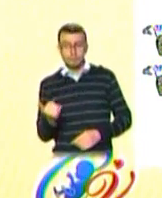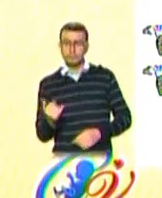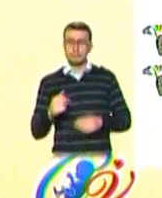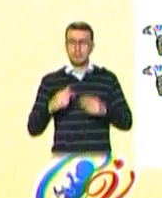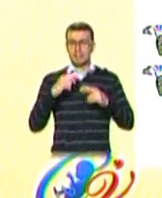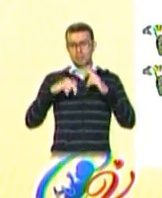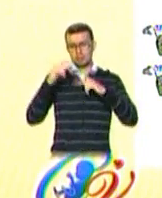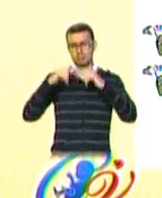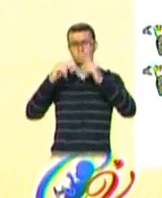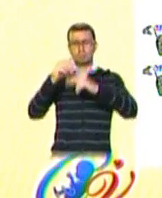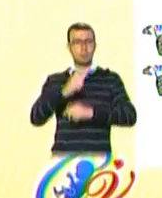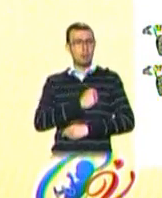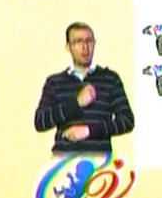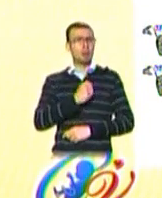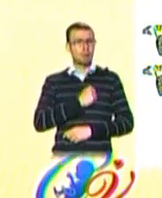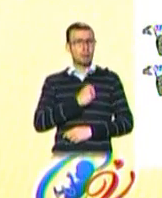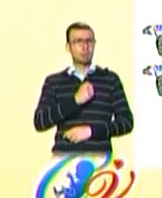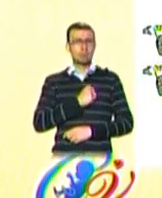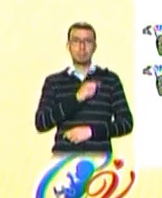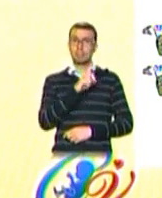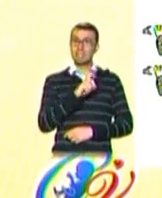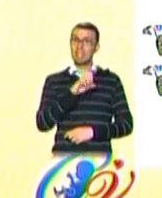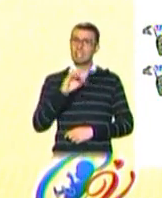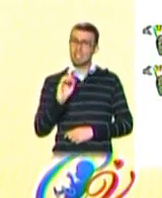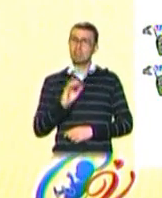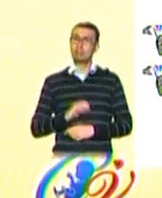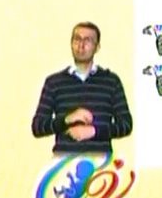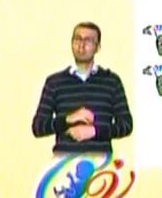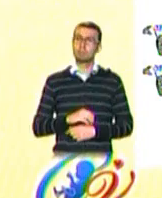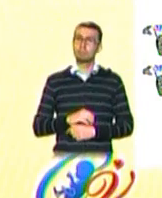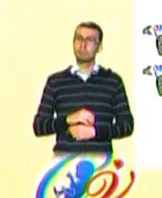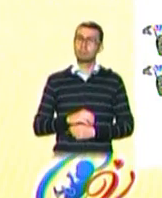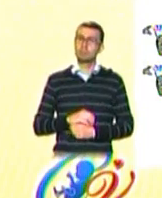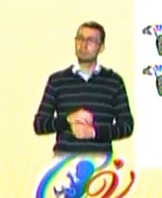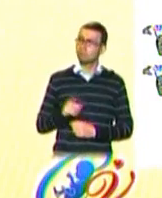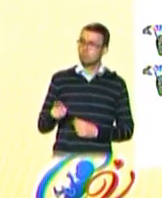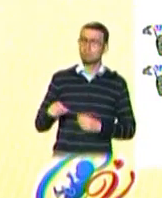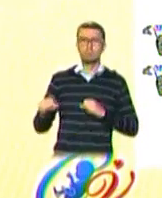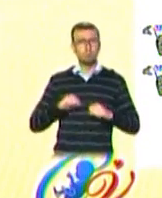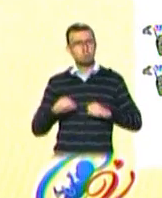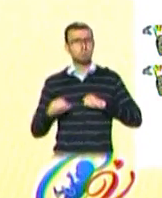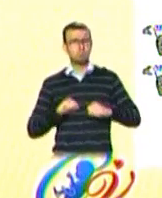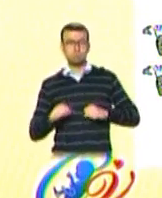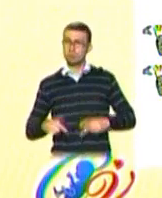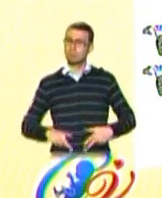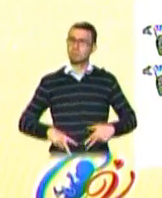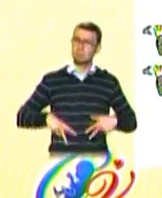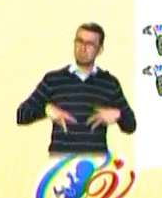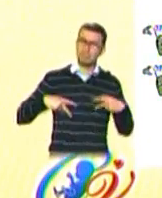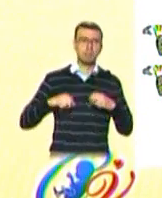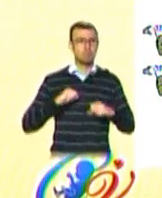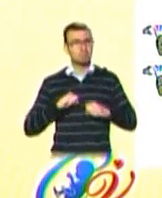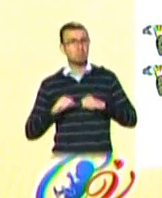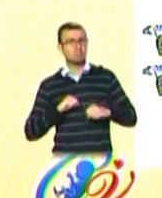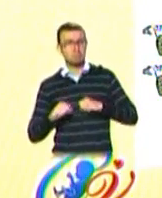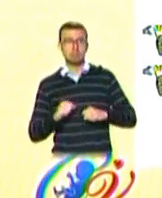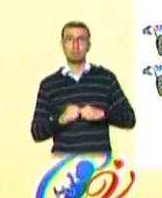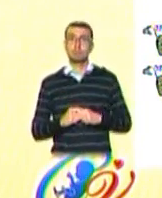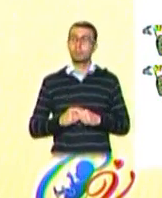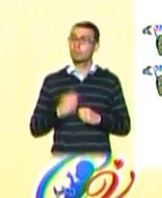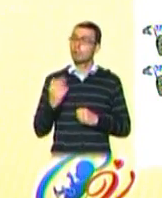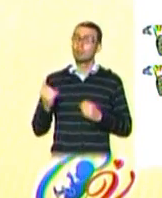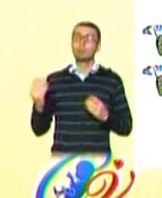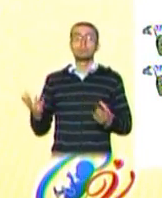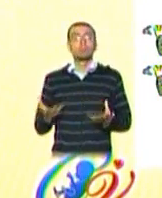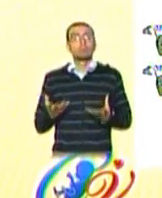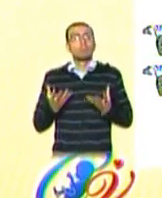60. ¿Por qué él tenía una excelente condición de vida? ¿Cómo a través de técnicas de